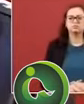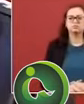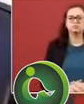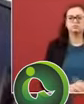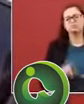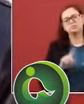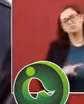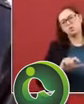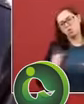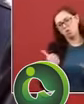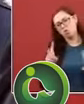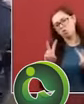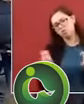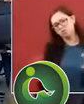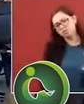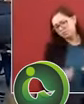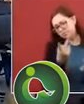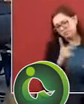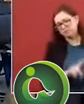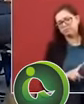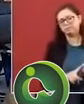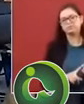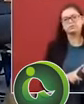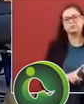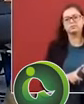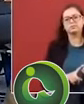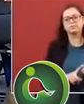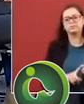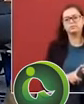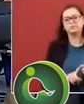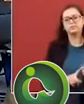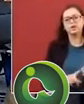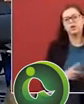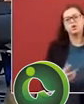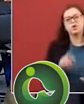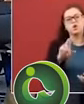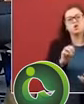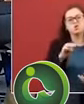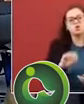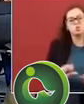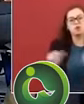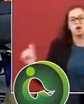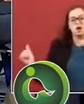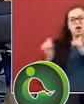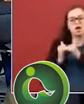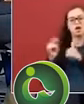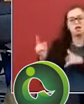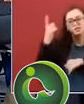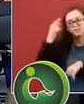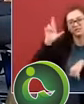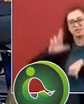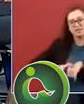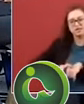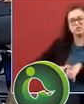En otro tema, para concretar un poco lo de Roma, ¿a qué hora se va a comunicar vía telefónica con Alfonso Cuarón y si